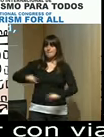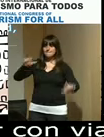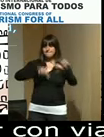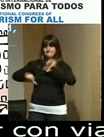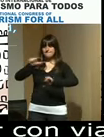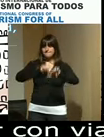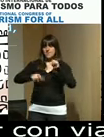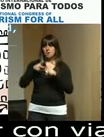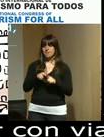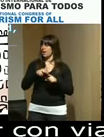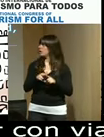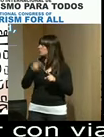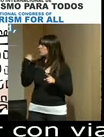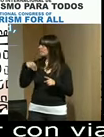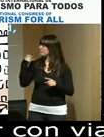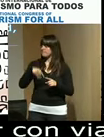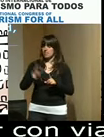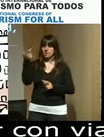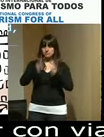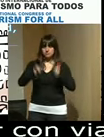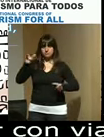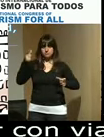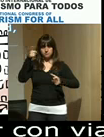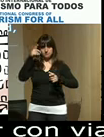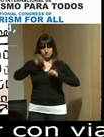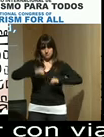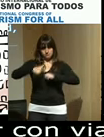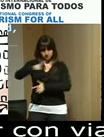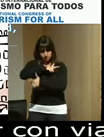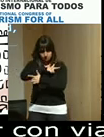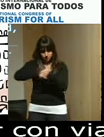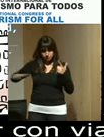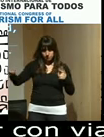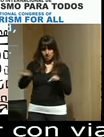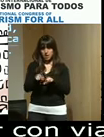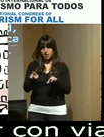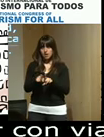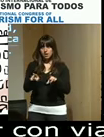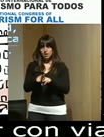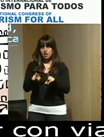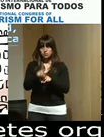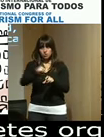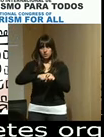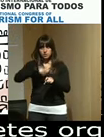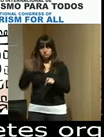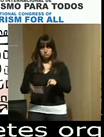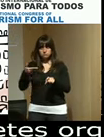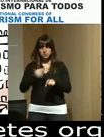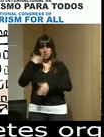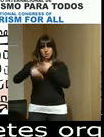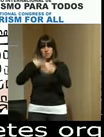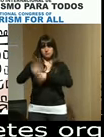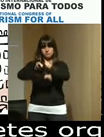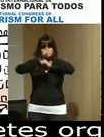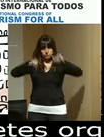compra y consumo de las personas mayores hace una caracterización funcional de las personas en el proceso de envejecimiento. Así, nos habla de